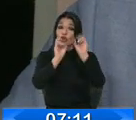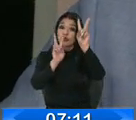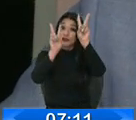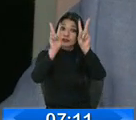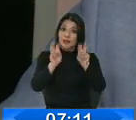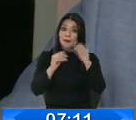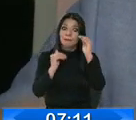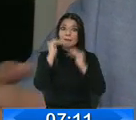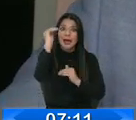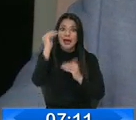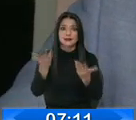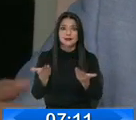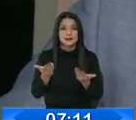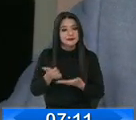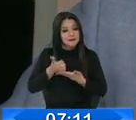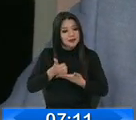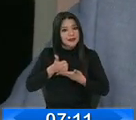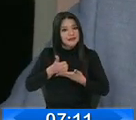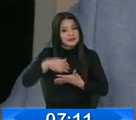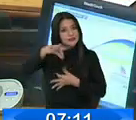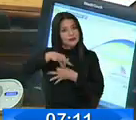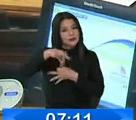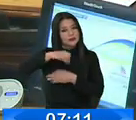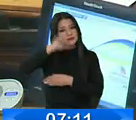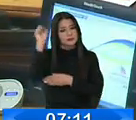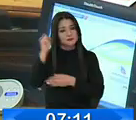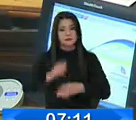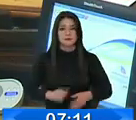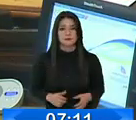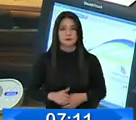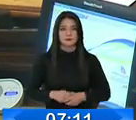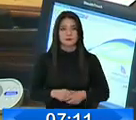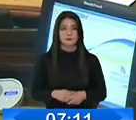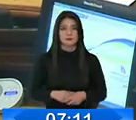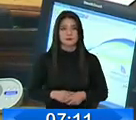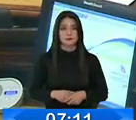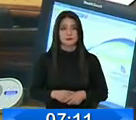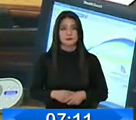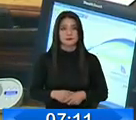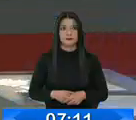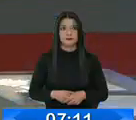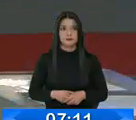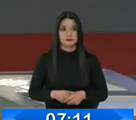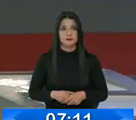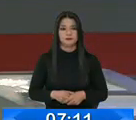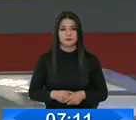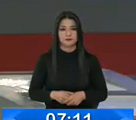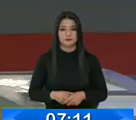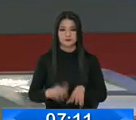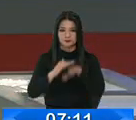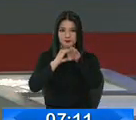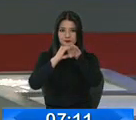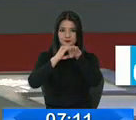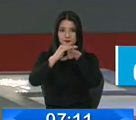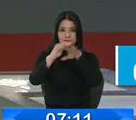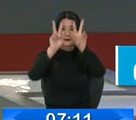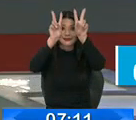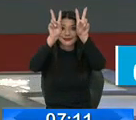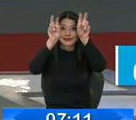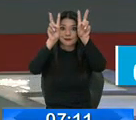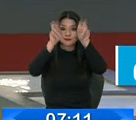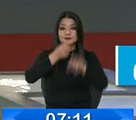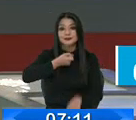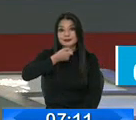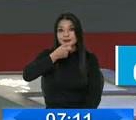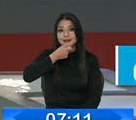que podrían ayudar a ganar votos. Informó Carolina Basanté. Queremos invitarles a nuestro segmento de